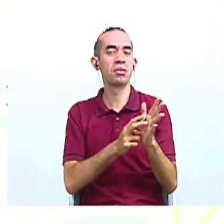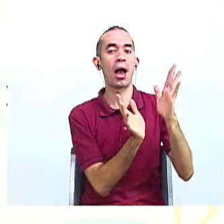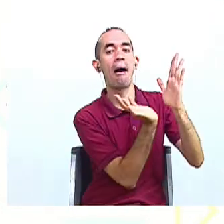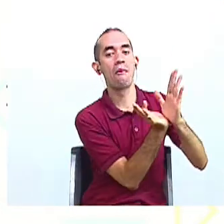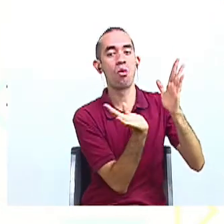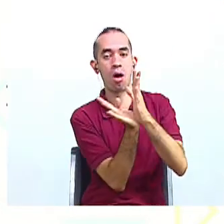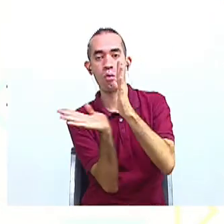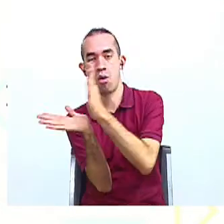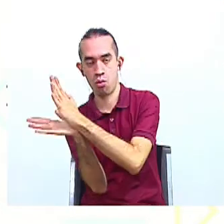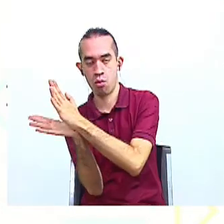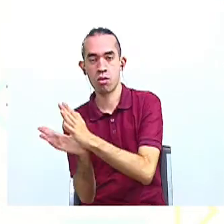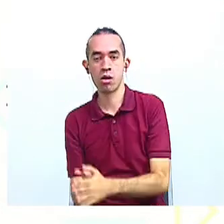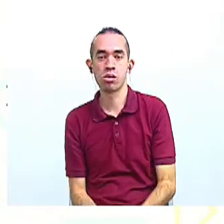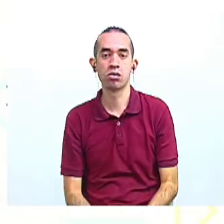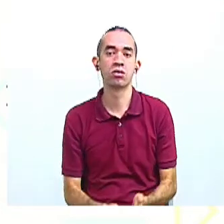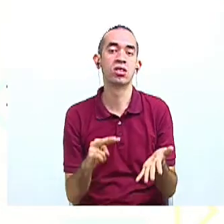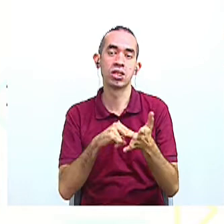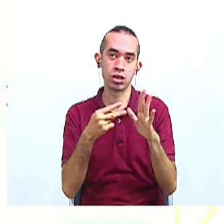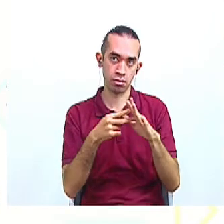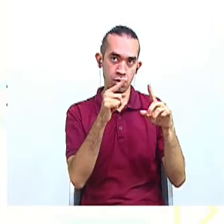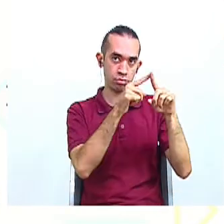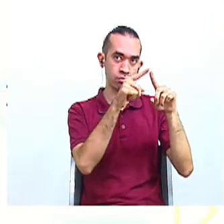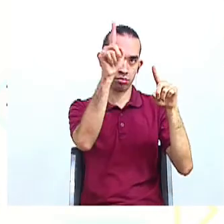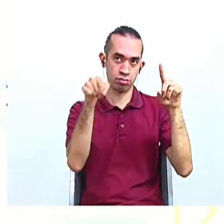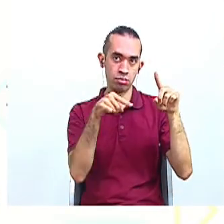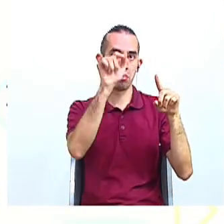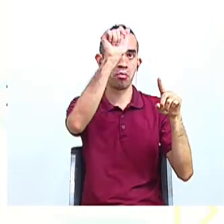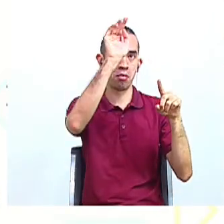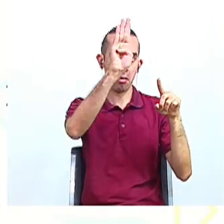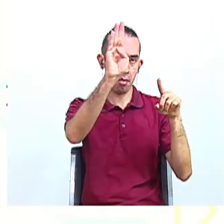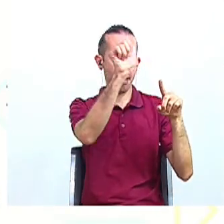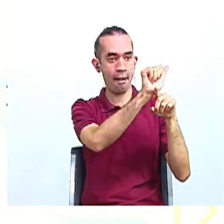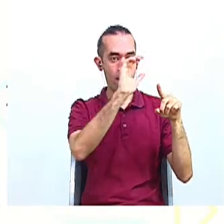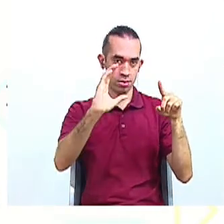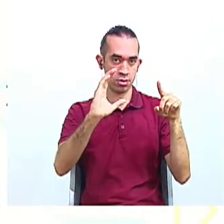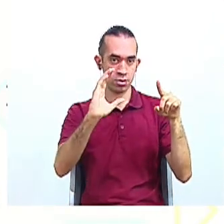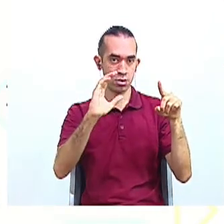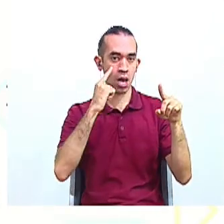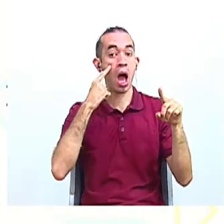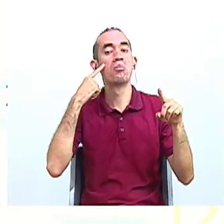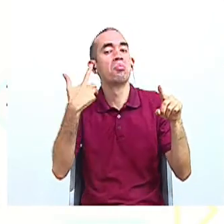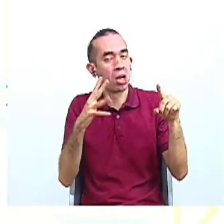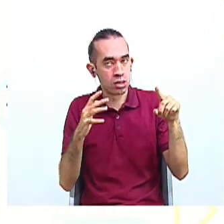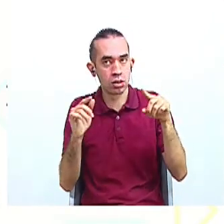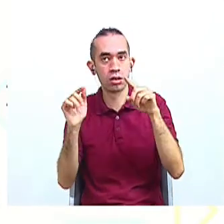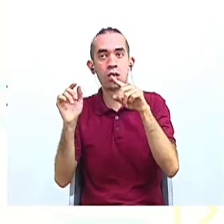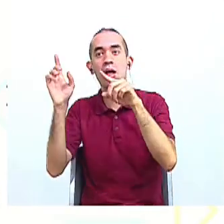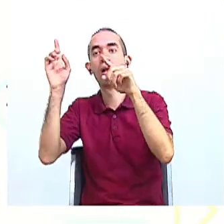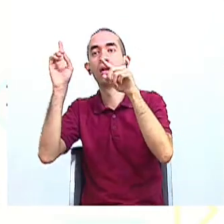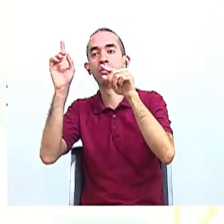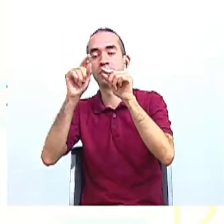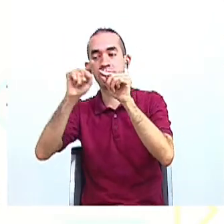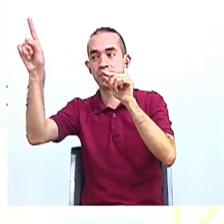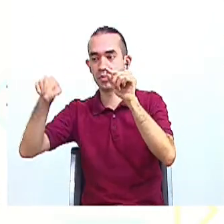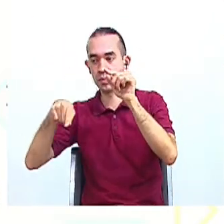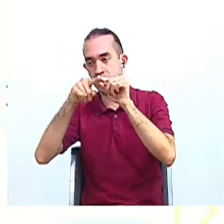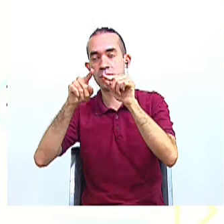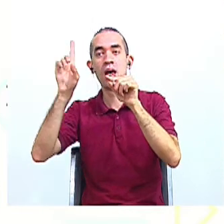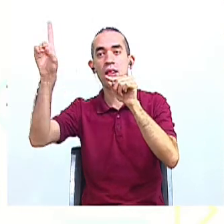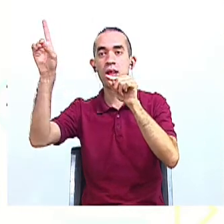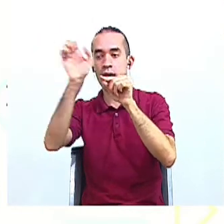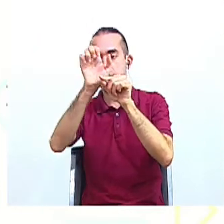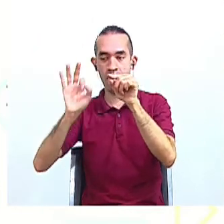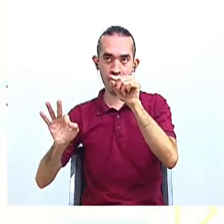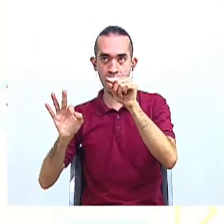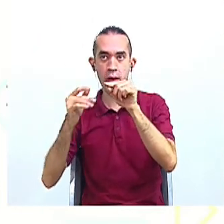Entonces, podemos indicar que el triángulo BAC es semejante al triángulo DEF. Observen